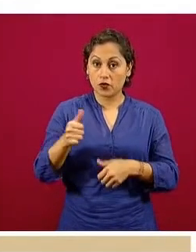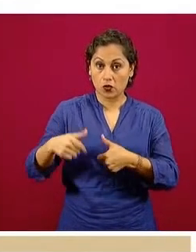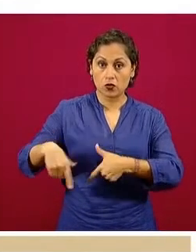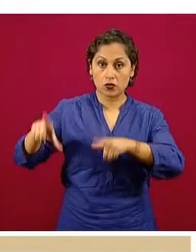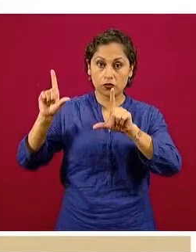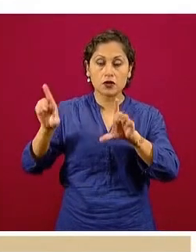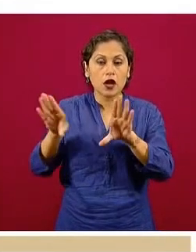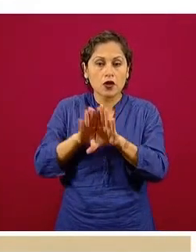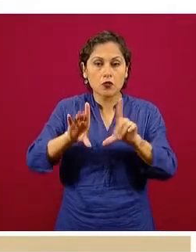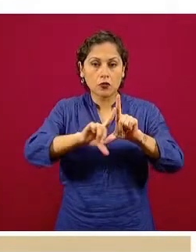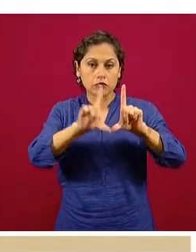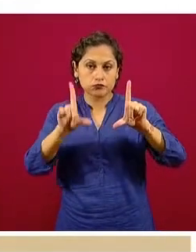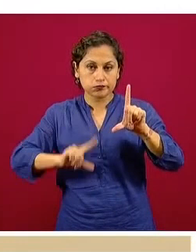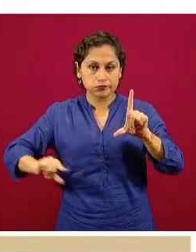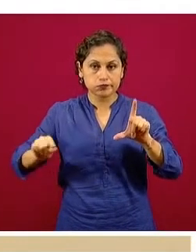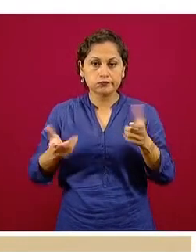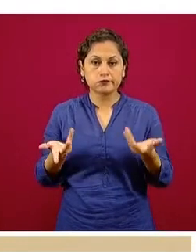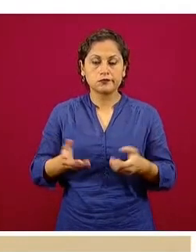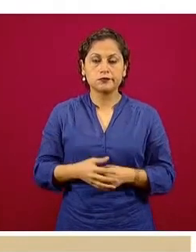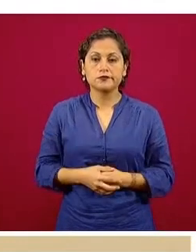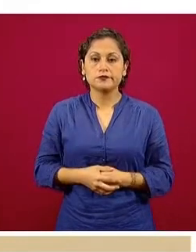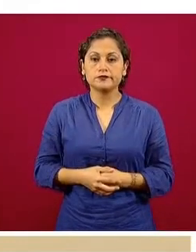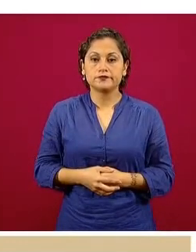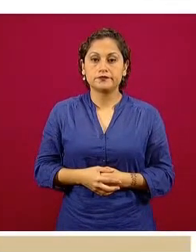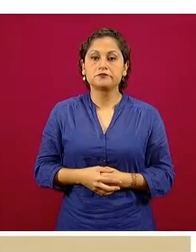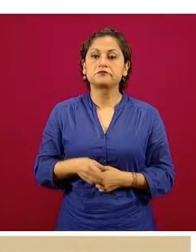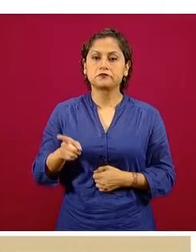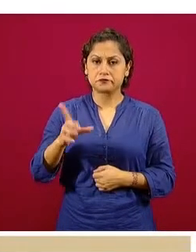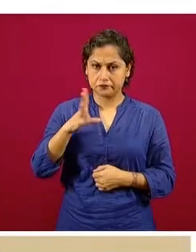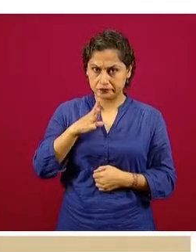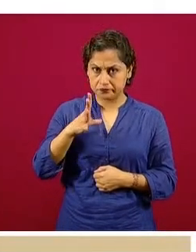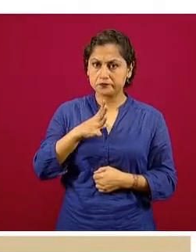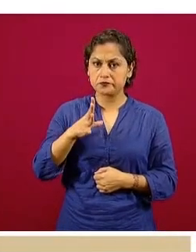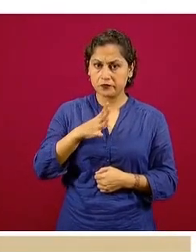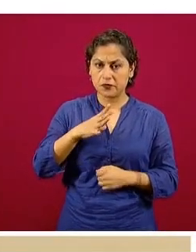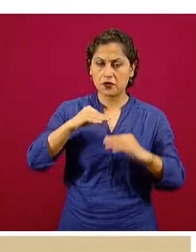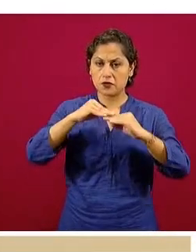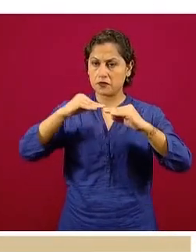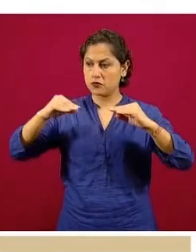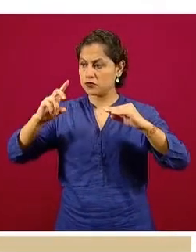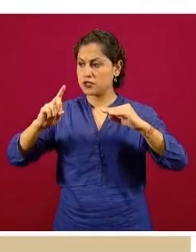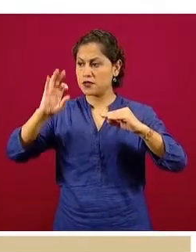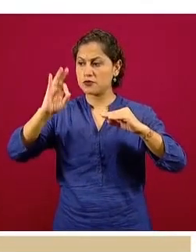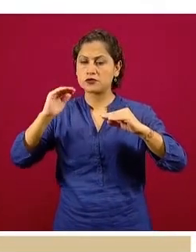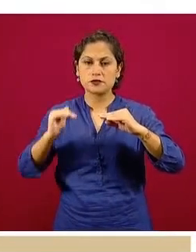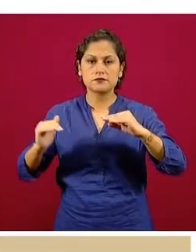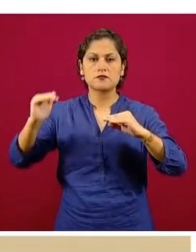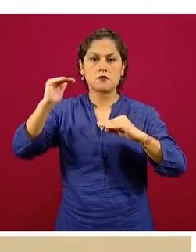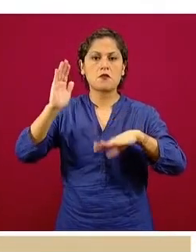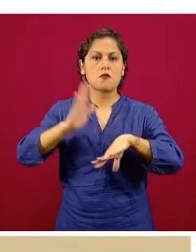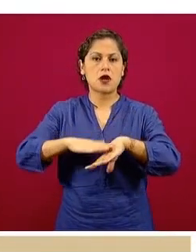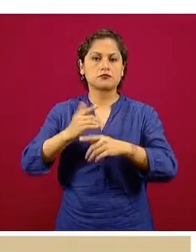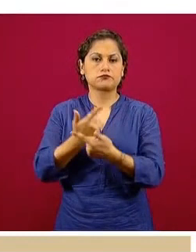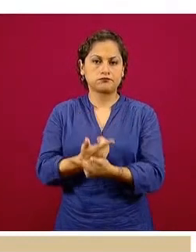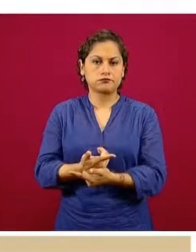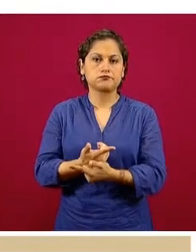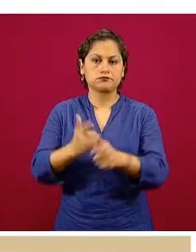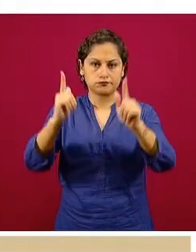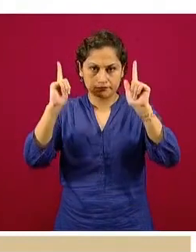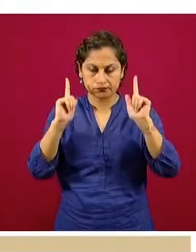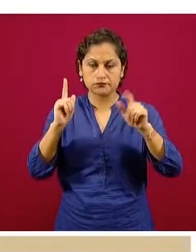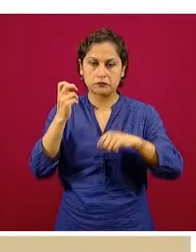distribución continuamos con una disponibilidad por encima del 30 que ya hemos dicho es el margen de seguridad